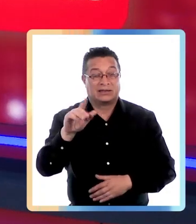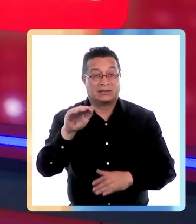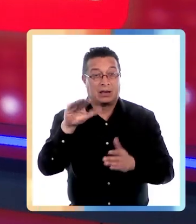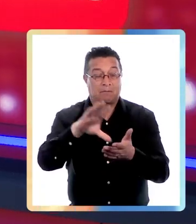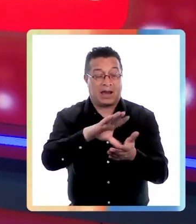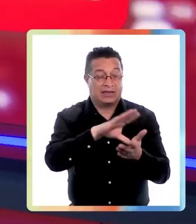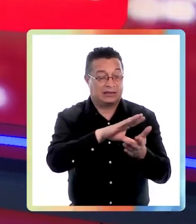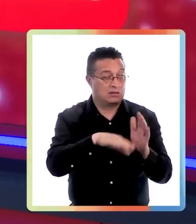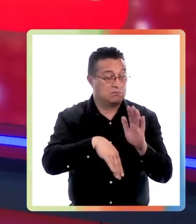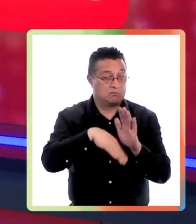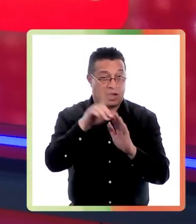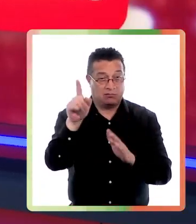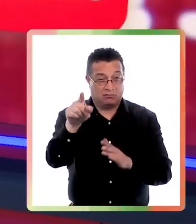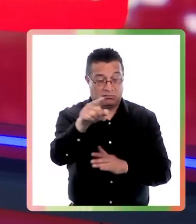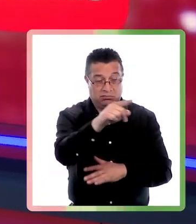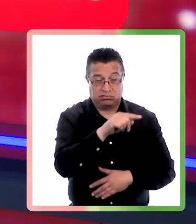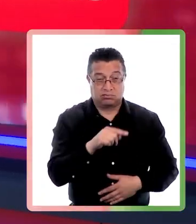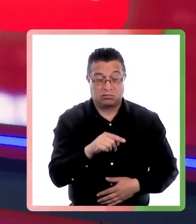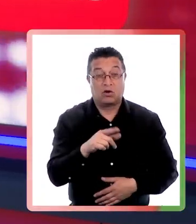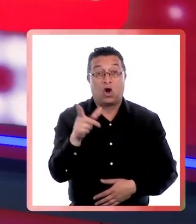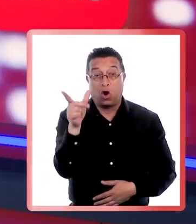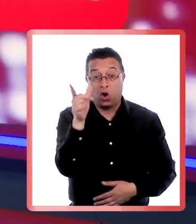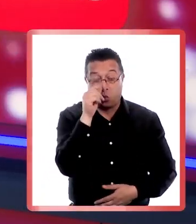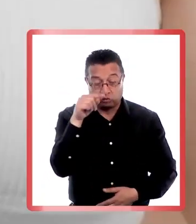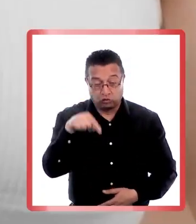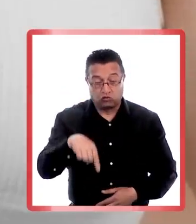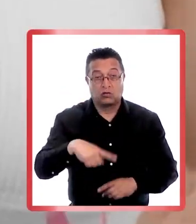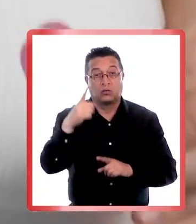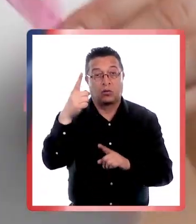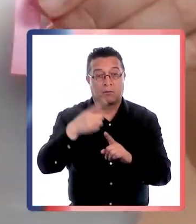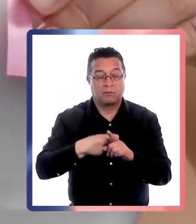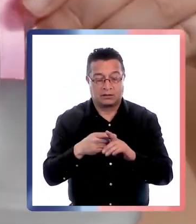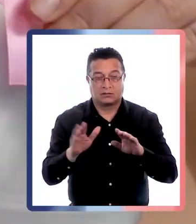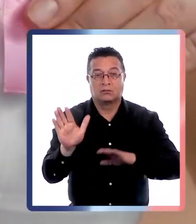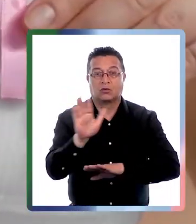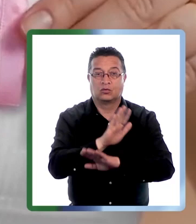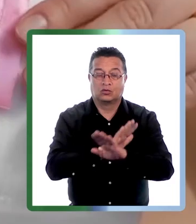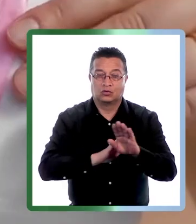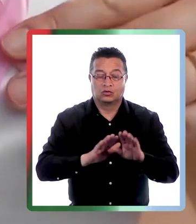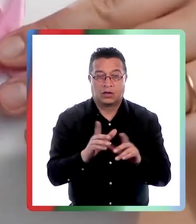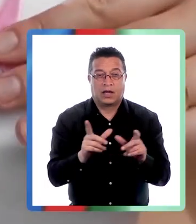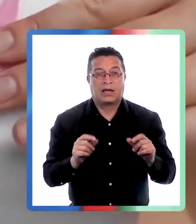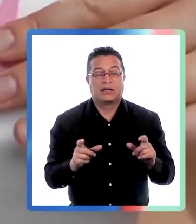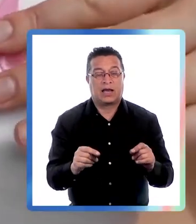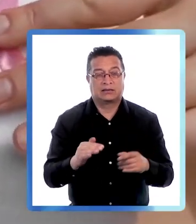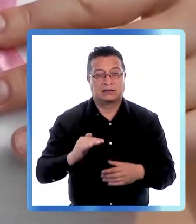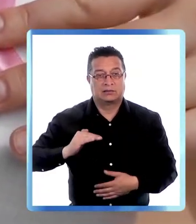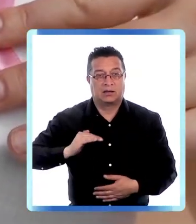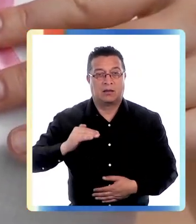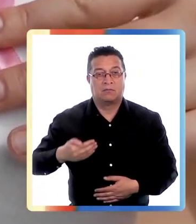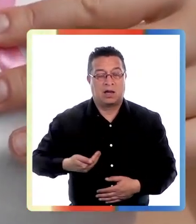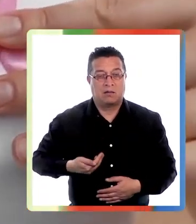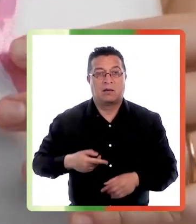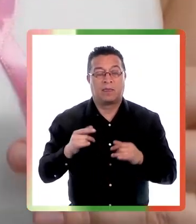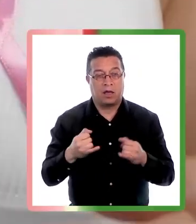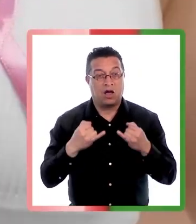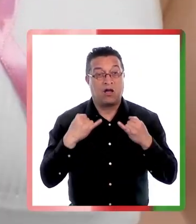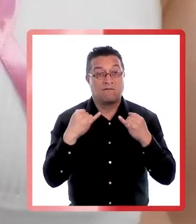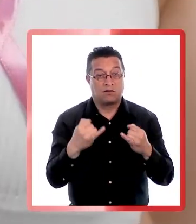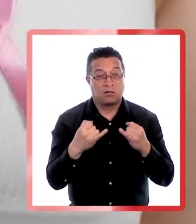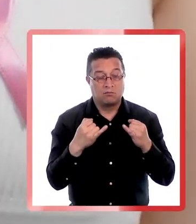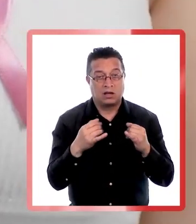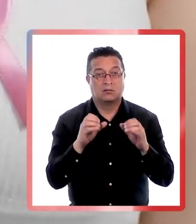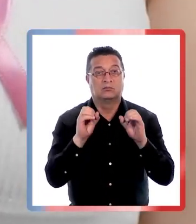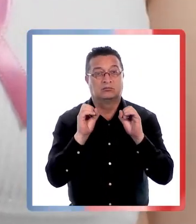157 países. Es por esta razón que octubre es el mes de la prevención del cáncer de mama, con el fin de